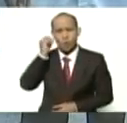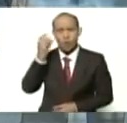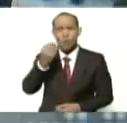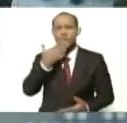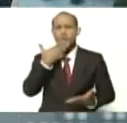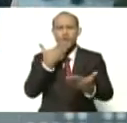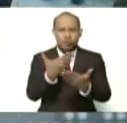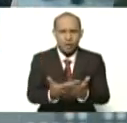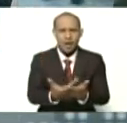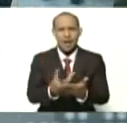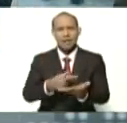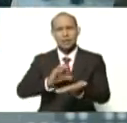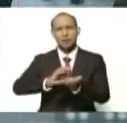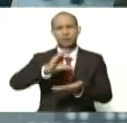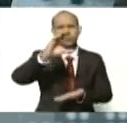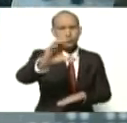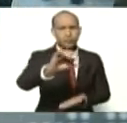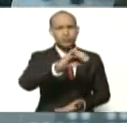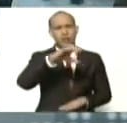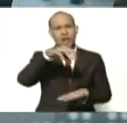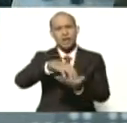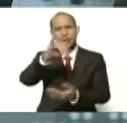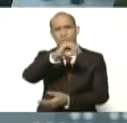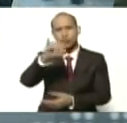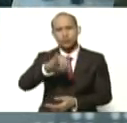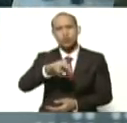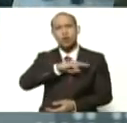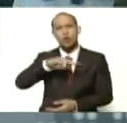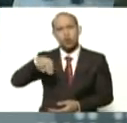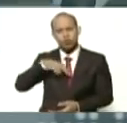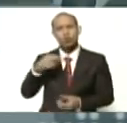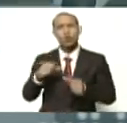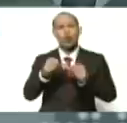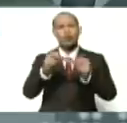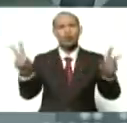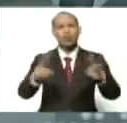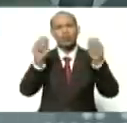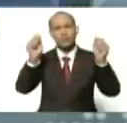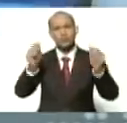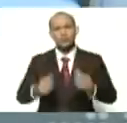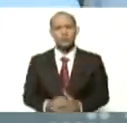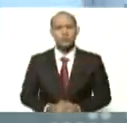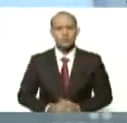muchas gracias por esta inversión al estado zulia y nosotros sin lugar a dudas seguiremos venciendo